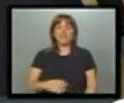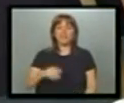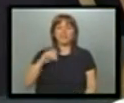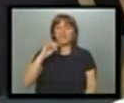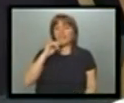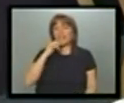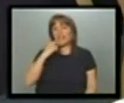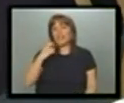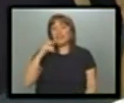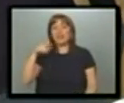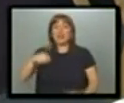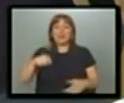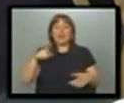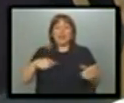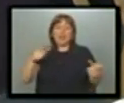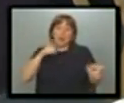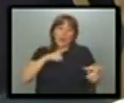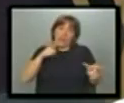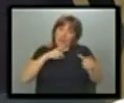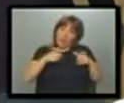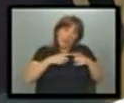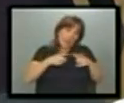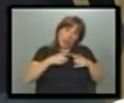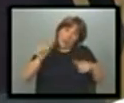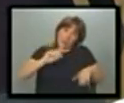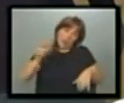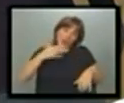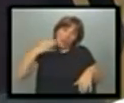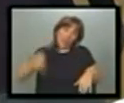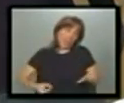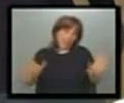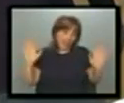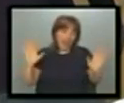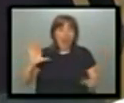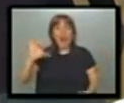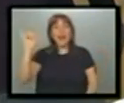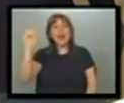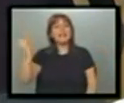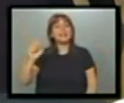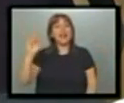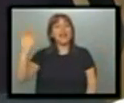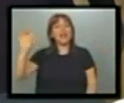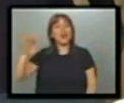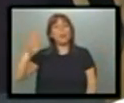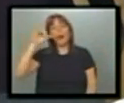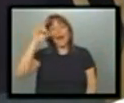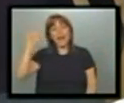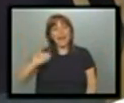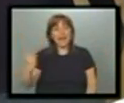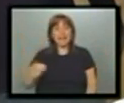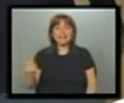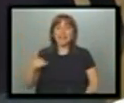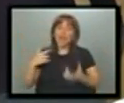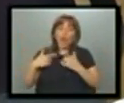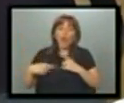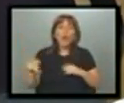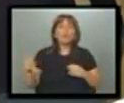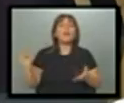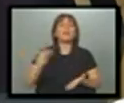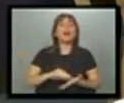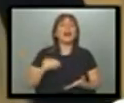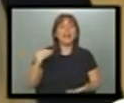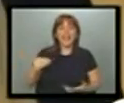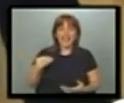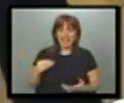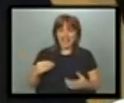otra trama que parece de ficción y esto tiene que ver con Lázaro Báez. ¿Hasta qué se compró Jorge Pizarro? No se puede creer. Pegándome con